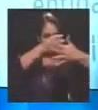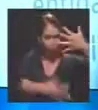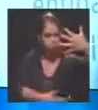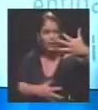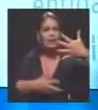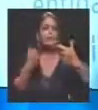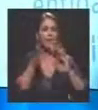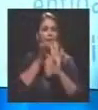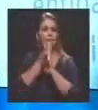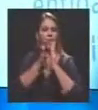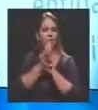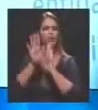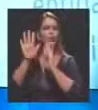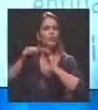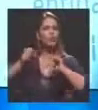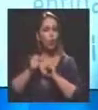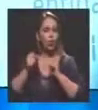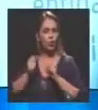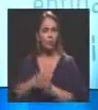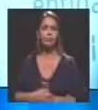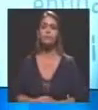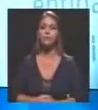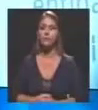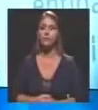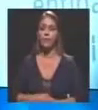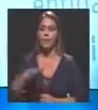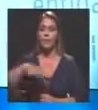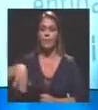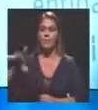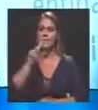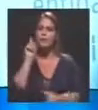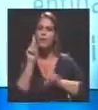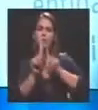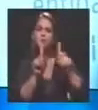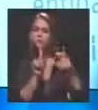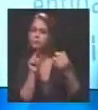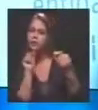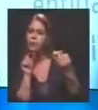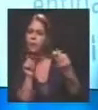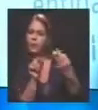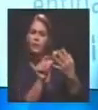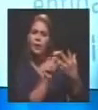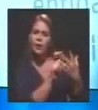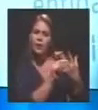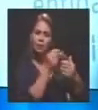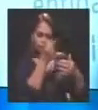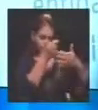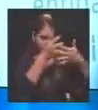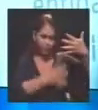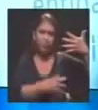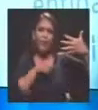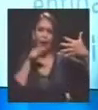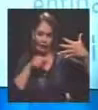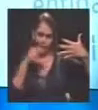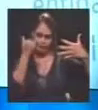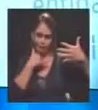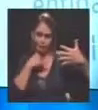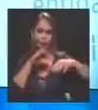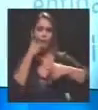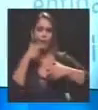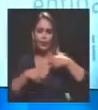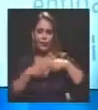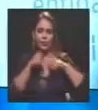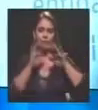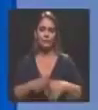de la República. Desde Bogotá, la entidad reportó que envió delegados de participación ciudadana a la zona afectada por la tragedia que generó